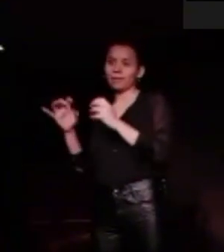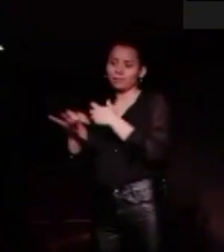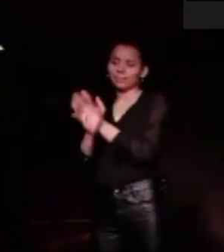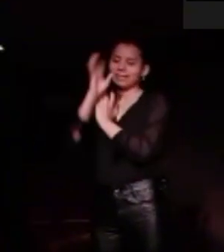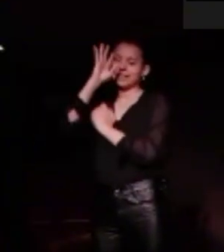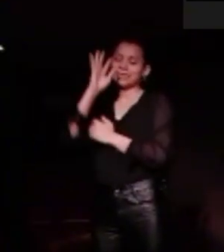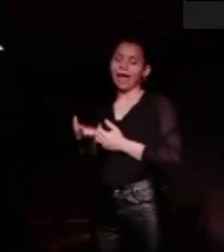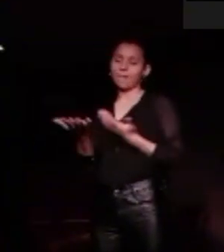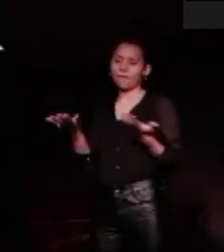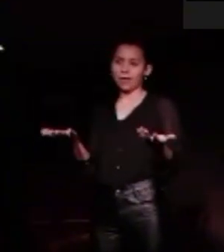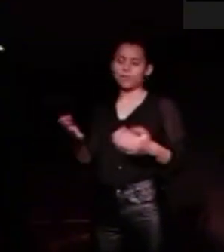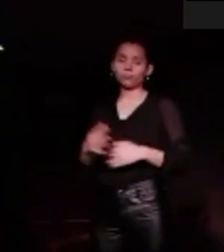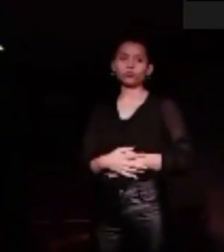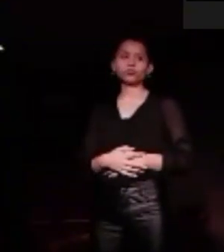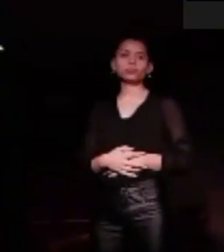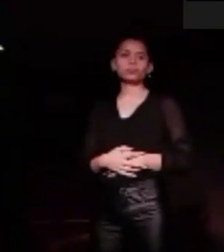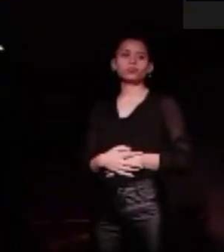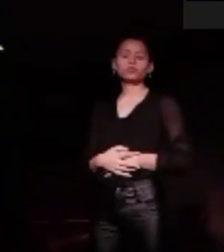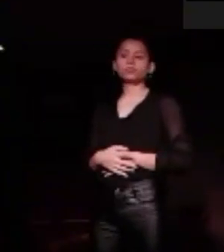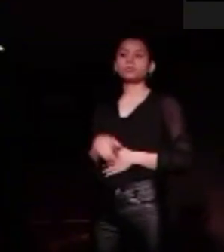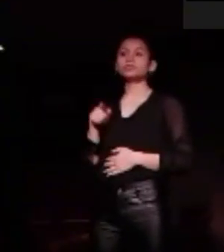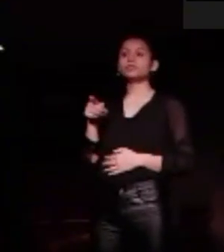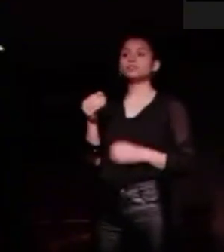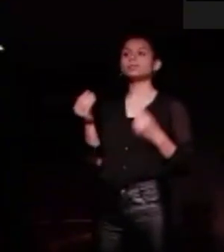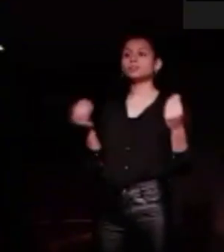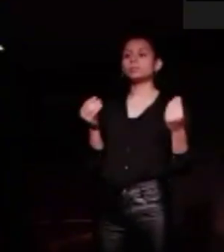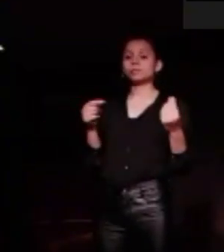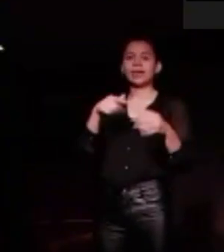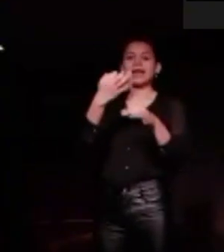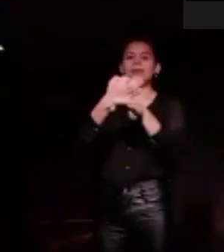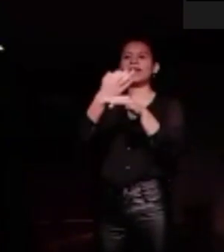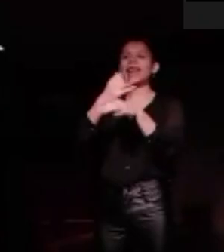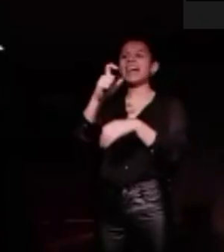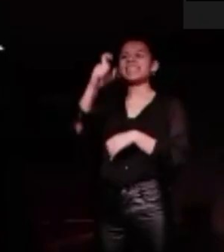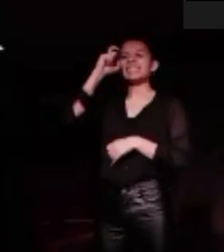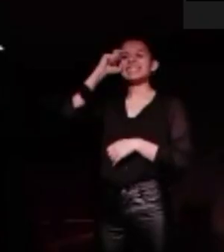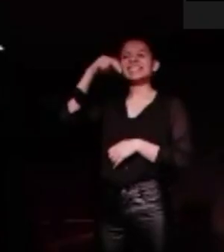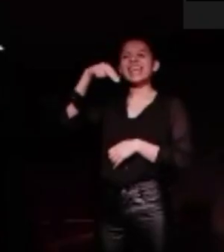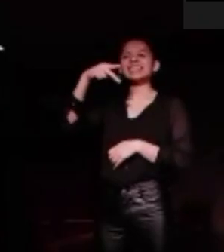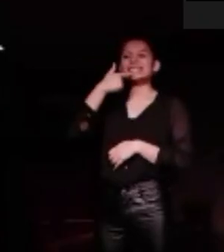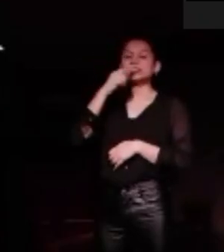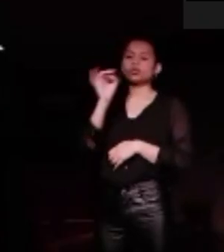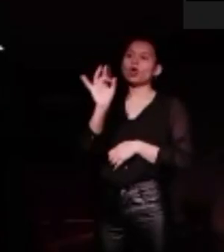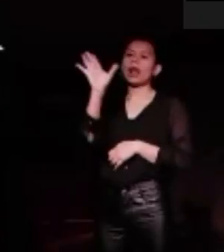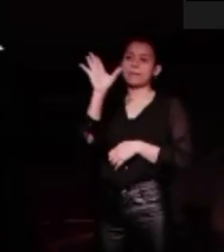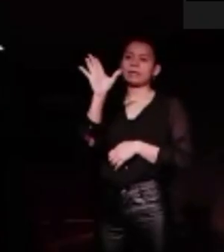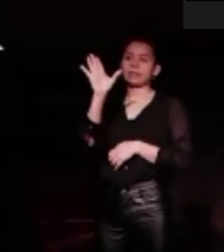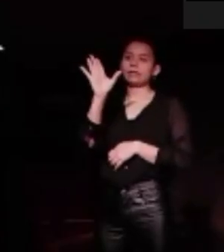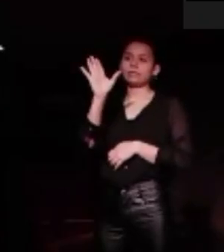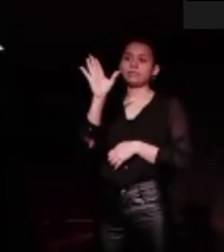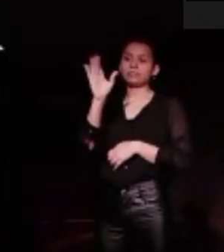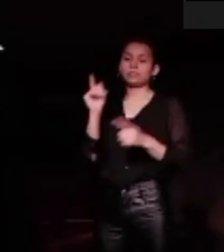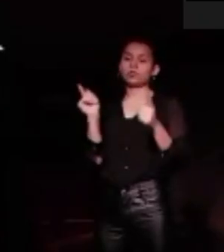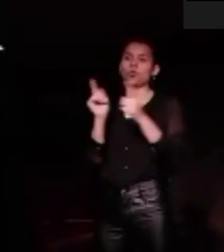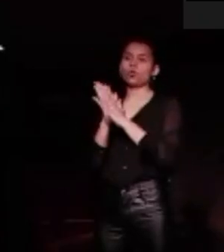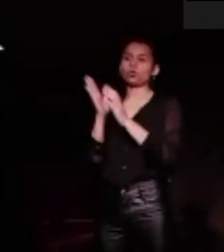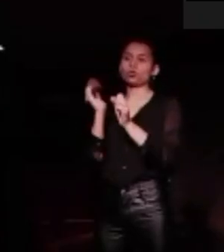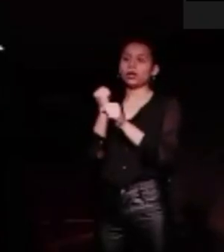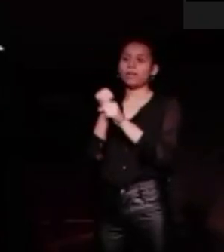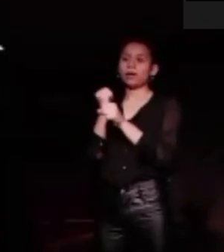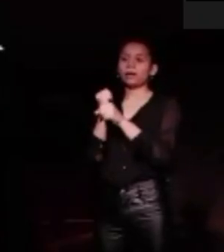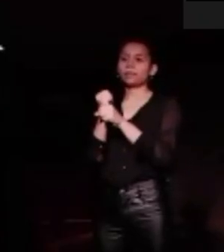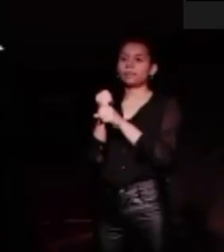ahí solo trabajamos con el CEN 66 por cuestiones logísticas. De nuestra facultad participaron